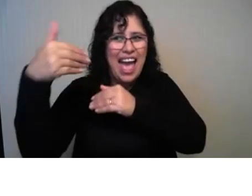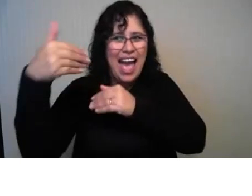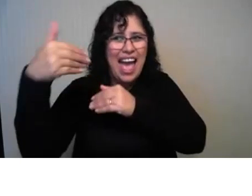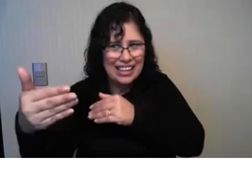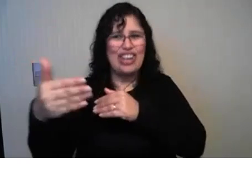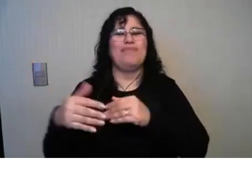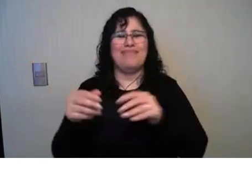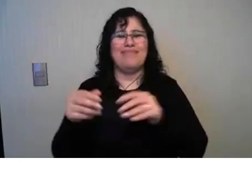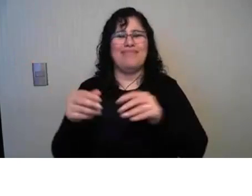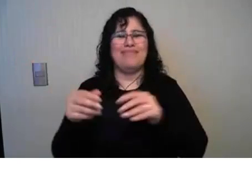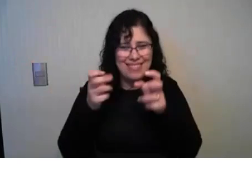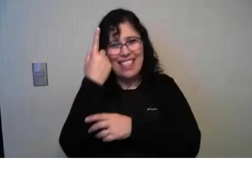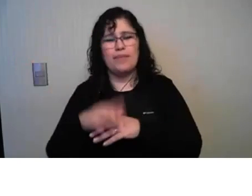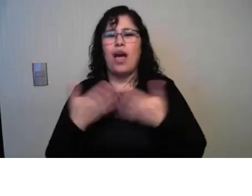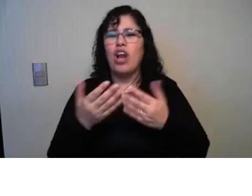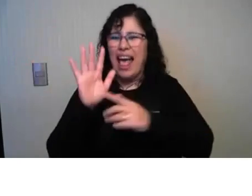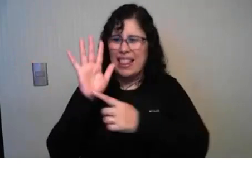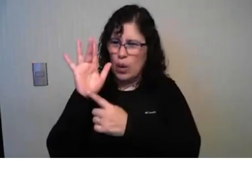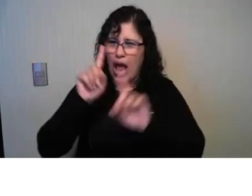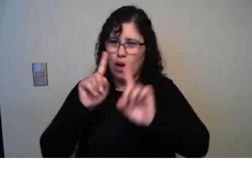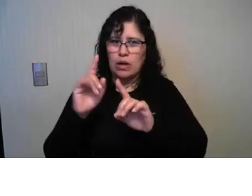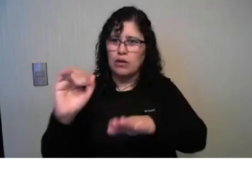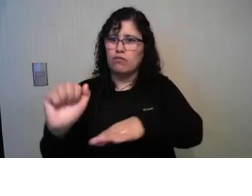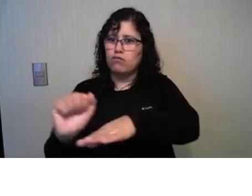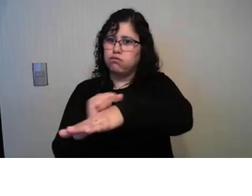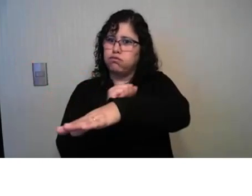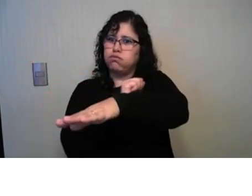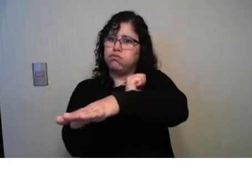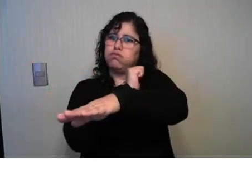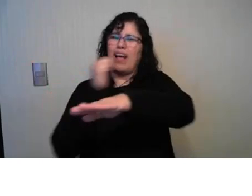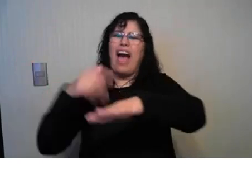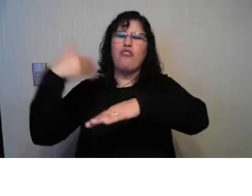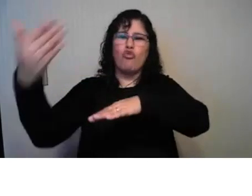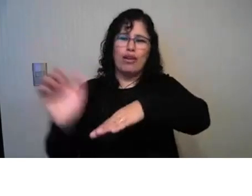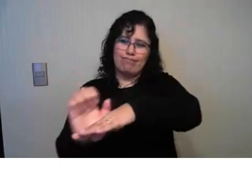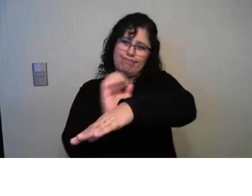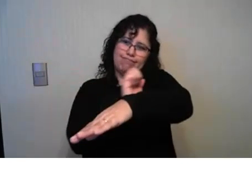se van a encargar de recibir información que viene desde el exterior.